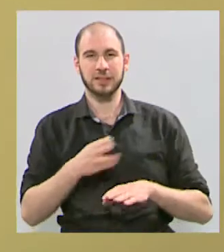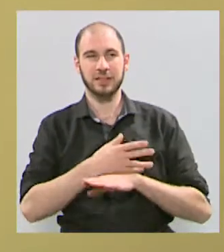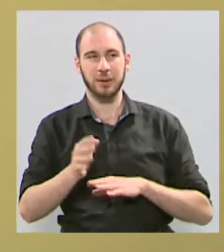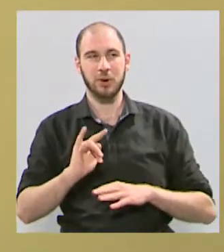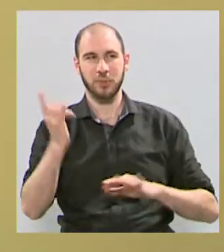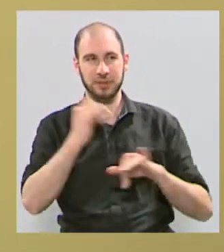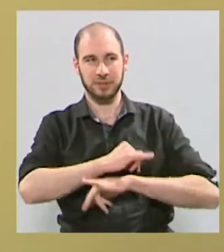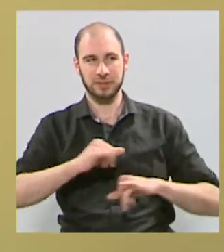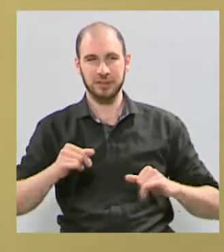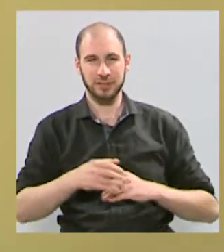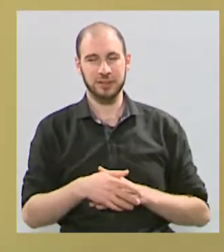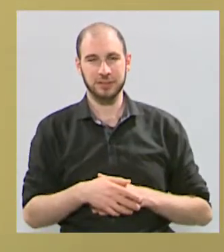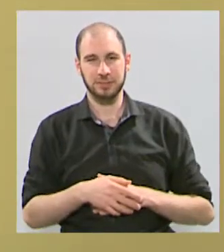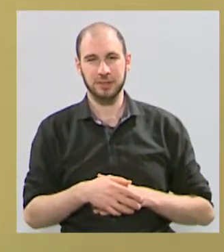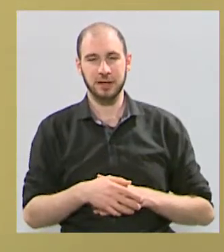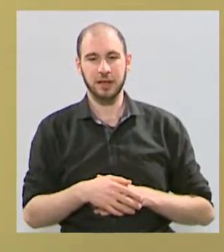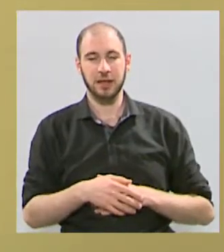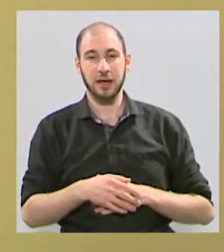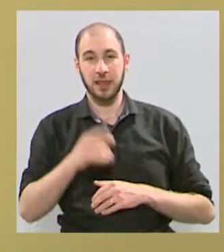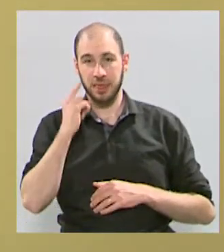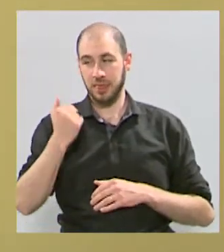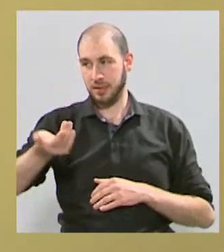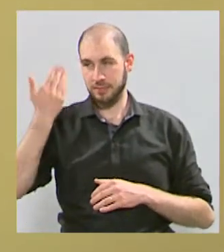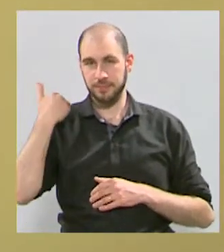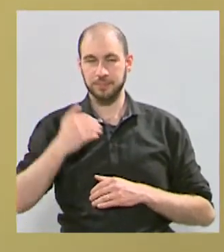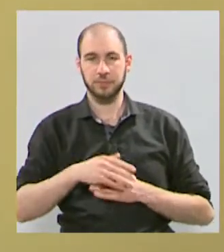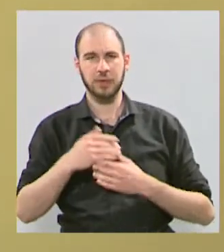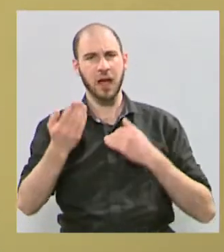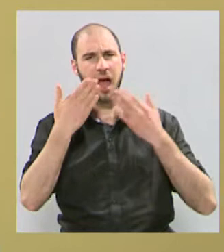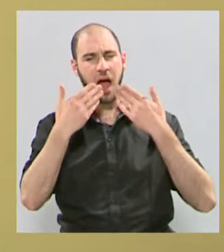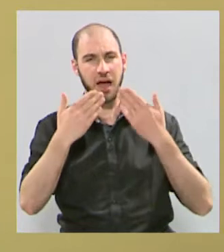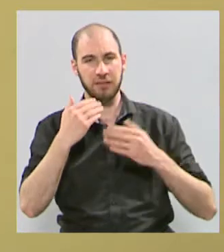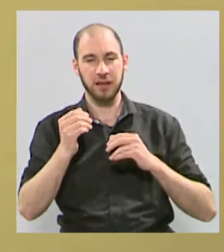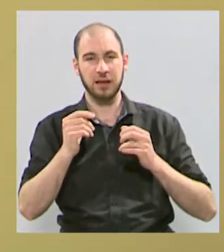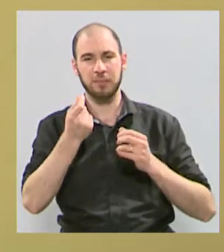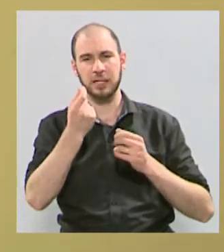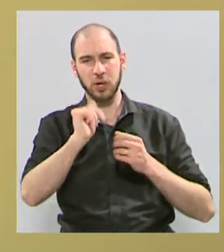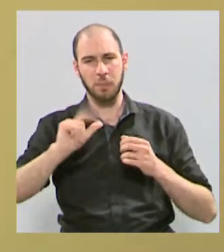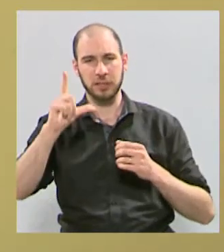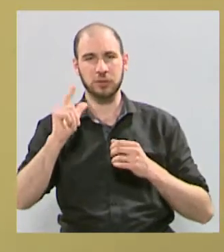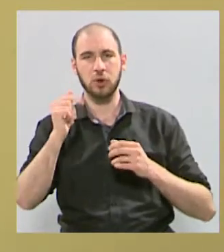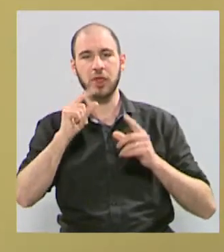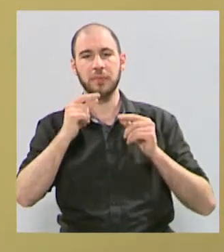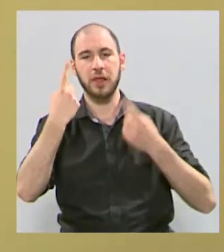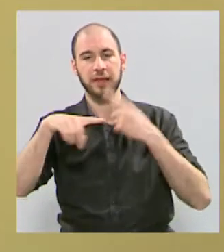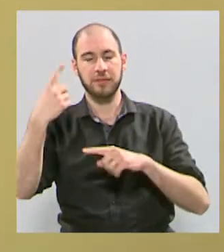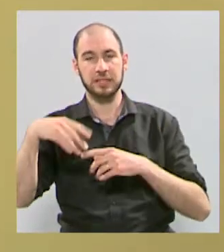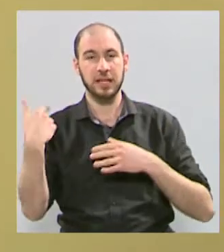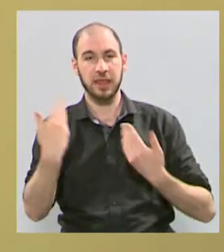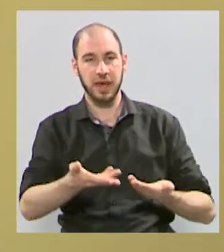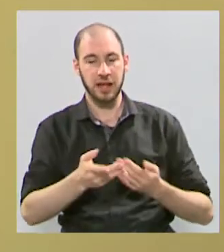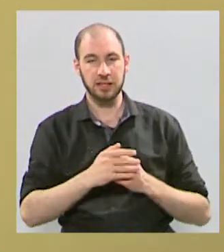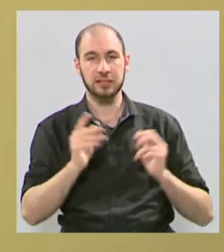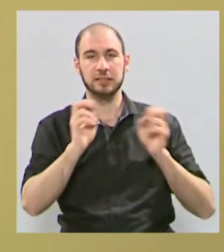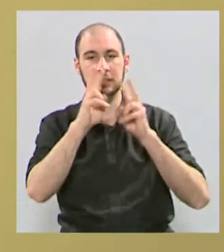Continuamos en Universidad Noticias. En los últimos días hemos estado hablando de inflación, los diferentes números que se han brindado